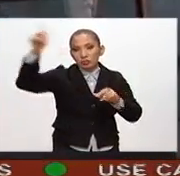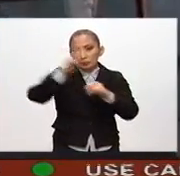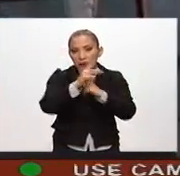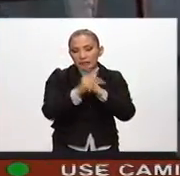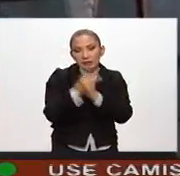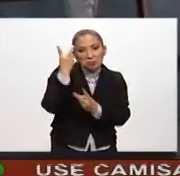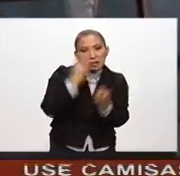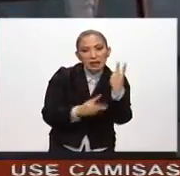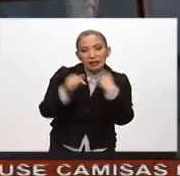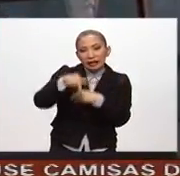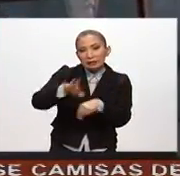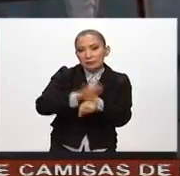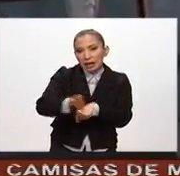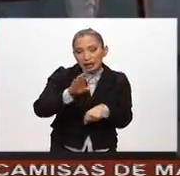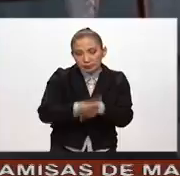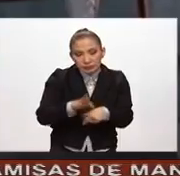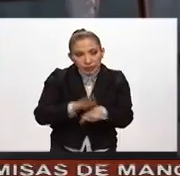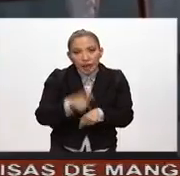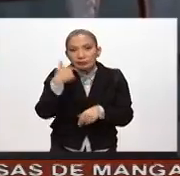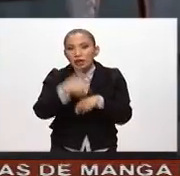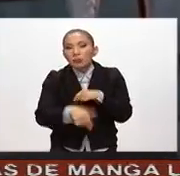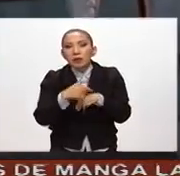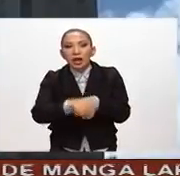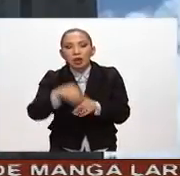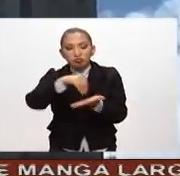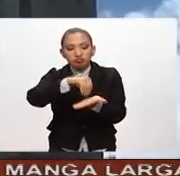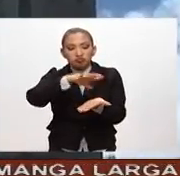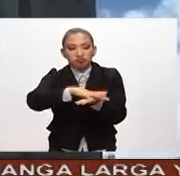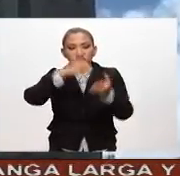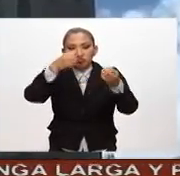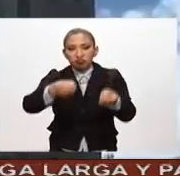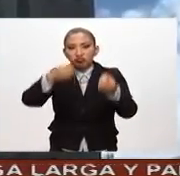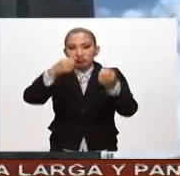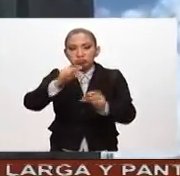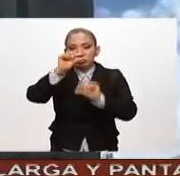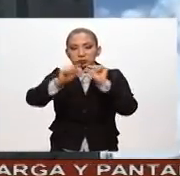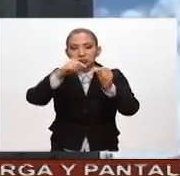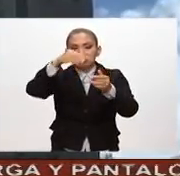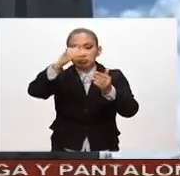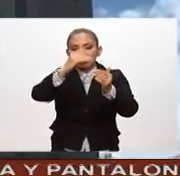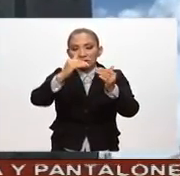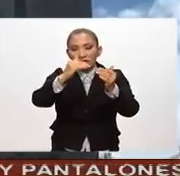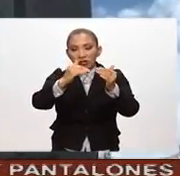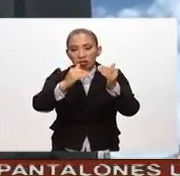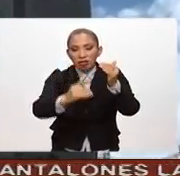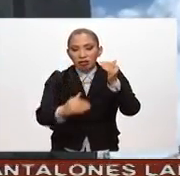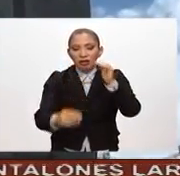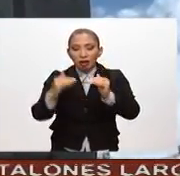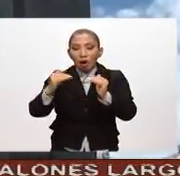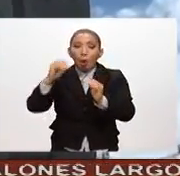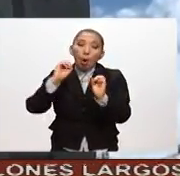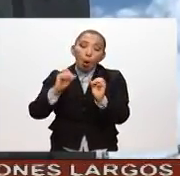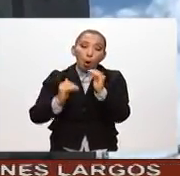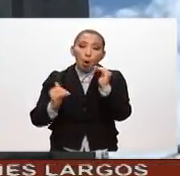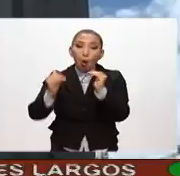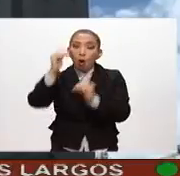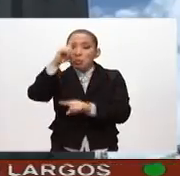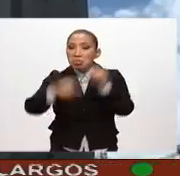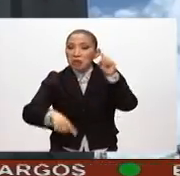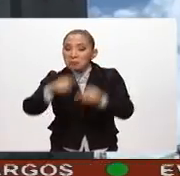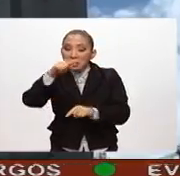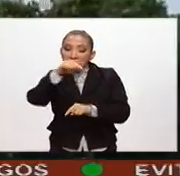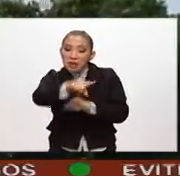vengan a Brasil. Ese número de reservas ha ido cayendo y aumentando en función de